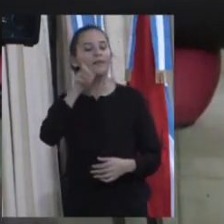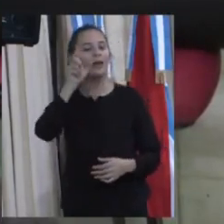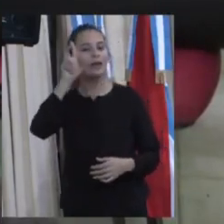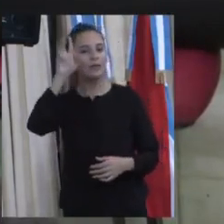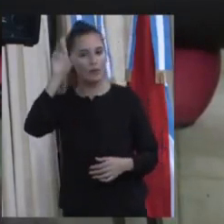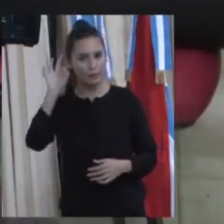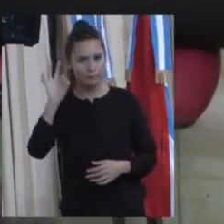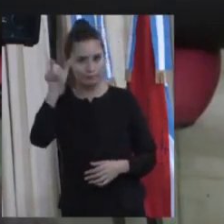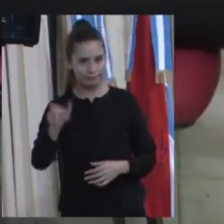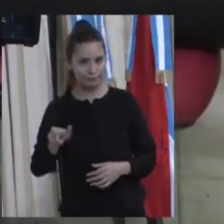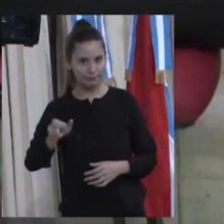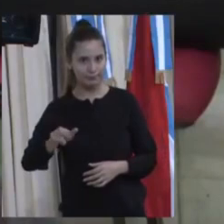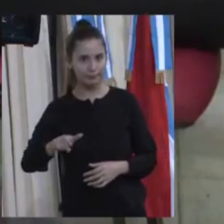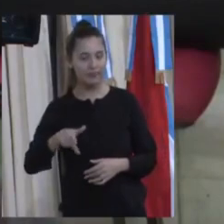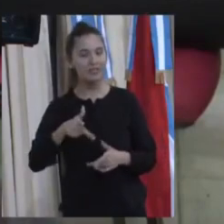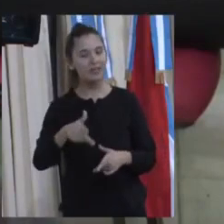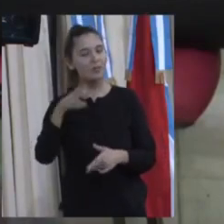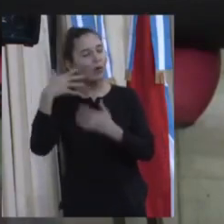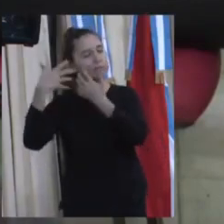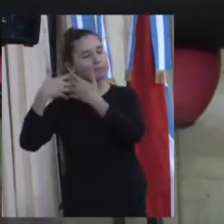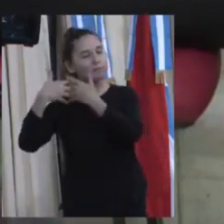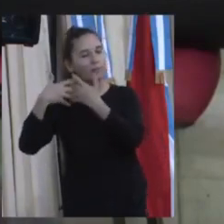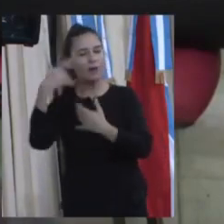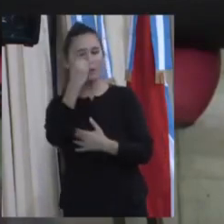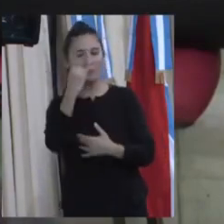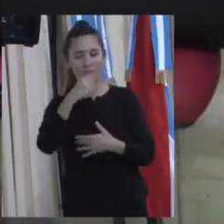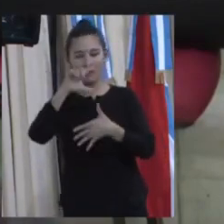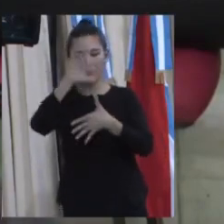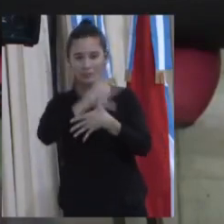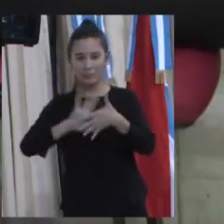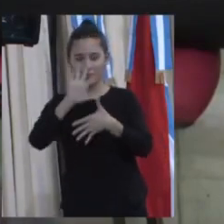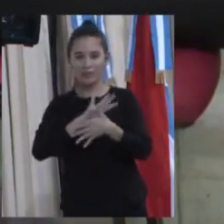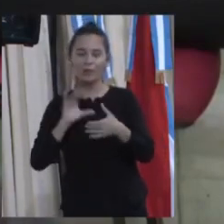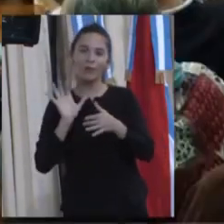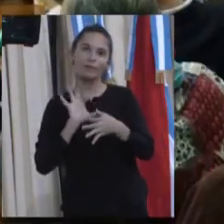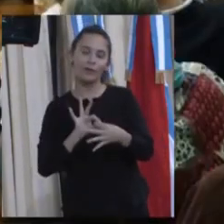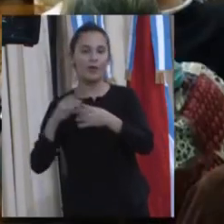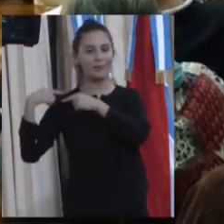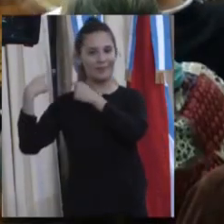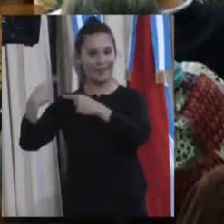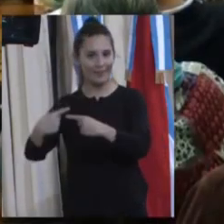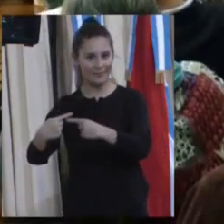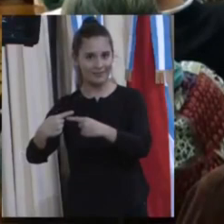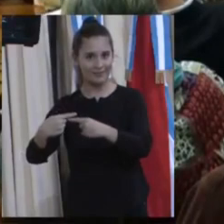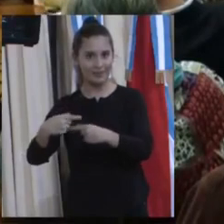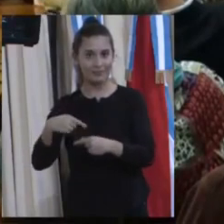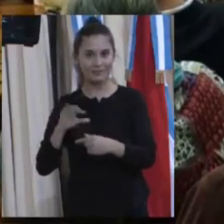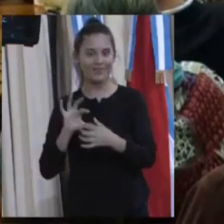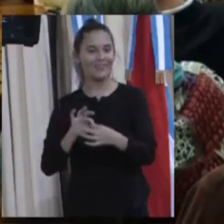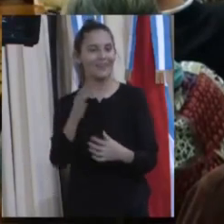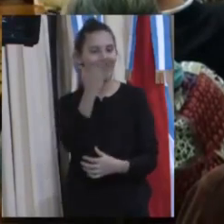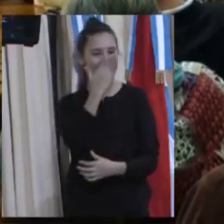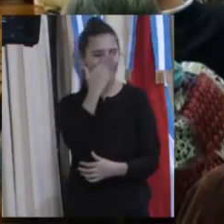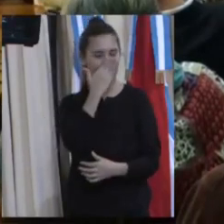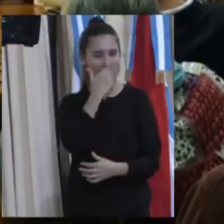un lado asume una reflexión sobre la universidad latinoamericana como parte de una herencia que se reconoce en Córdoba.